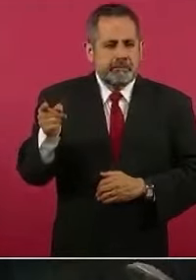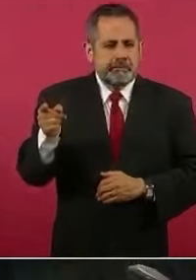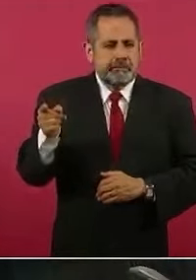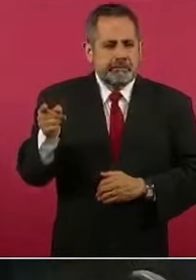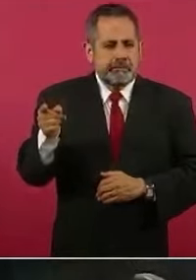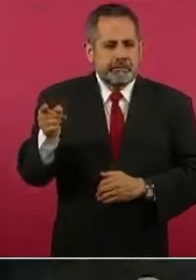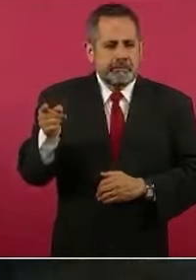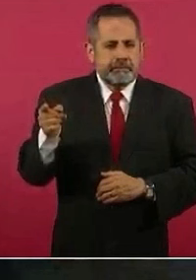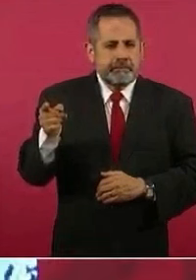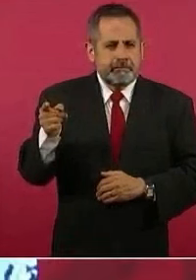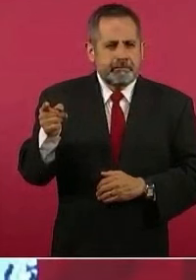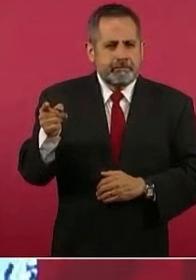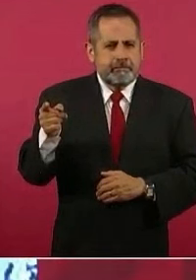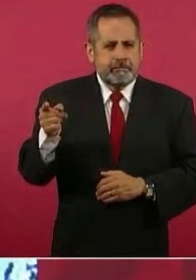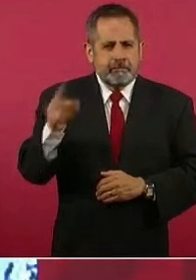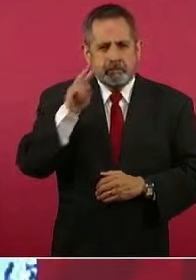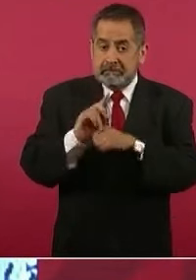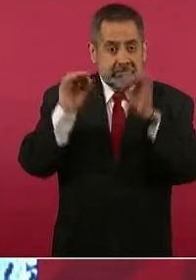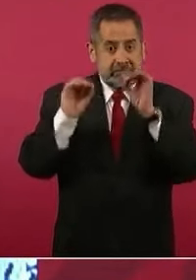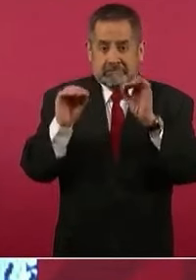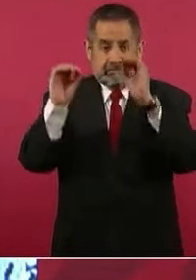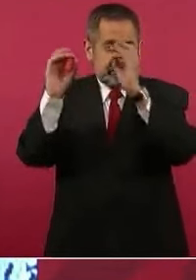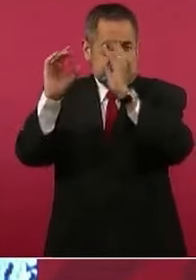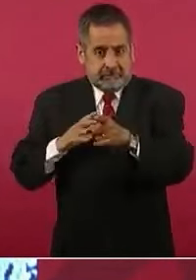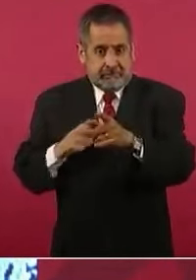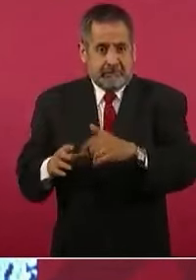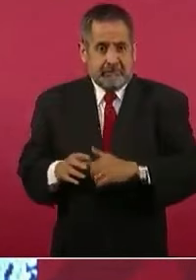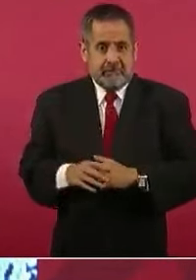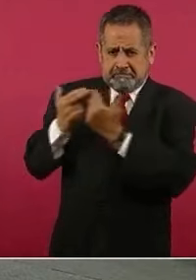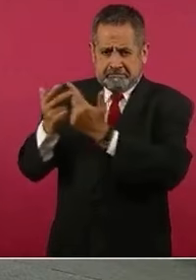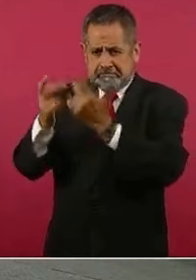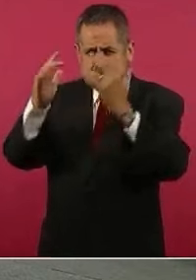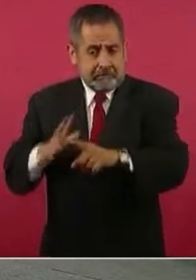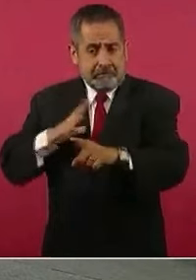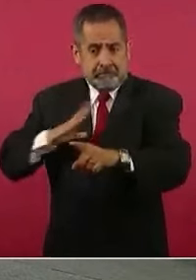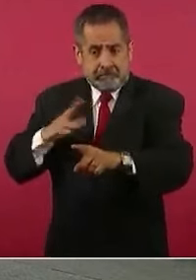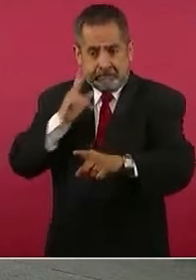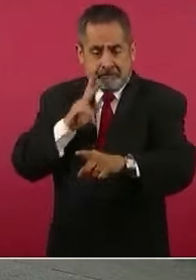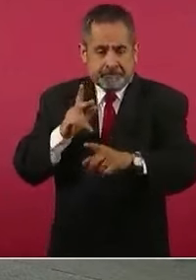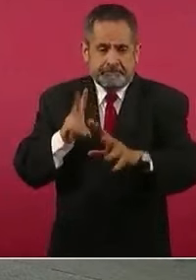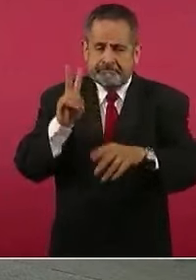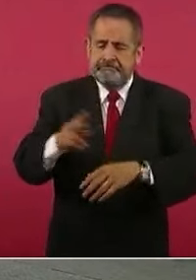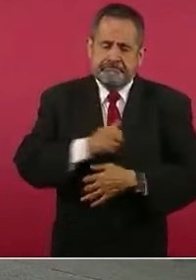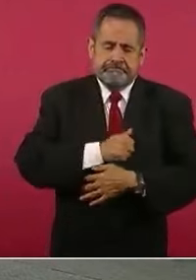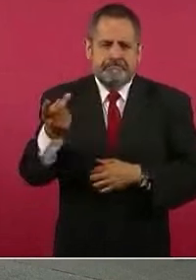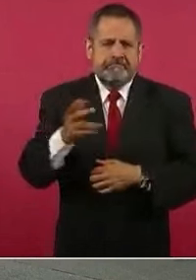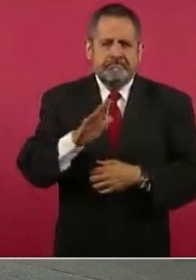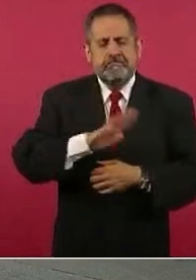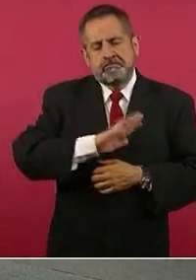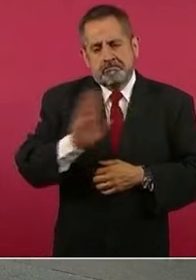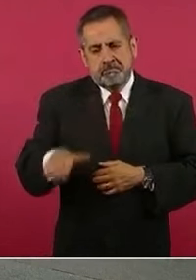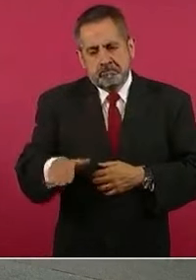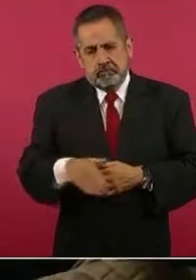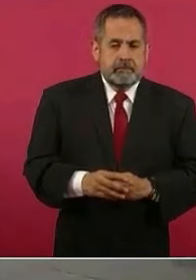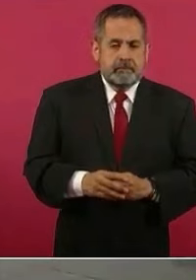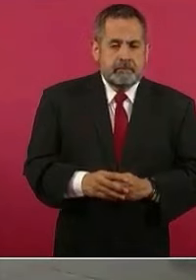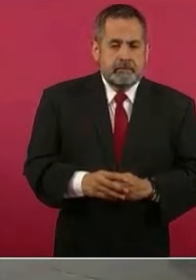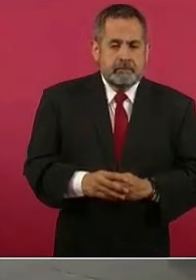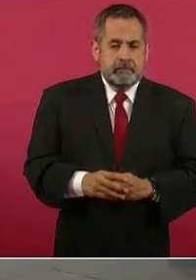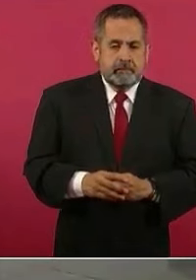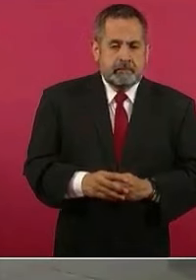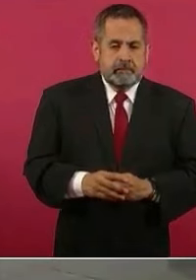de arriba donde se ve el momento, o abajo del derrumbe, y lamentablemente hay fallecidos y muchos heridos. ¿Está